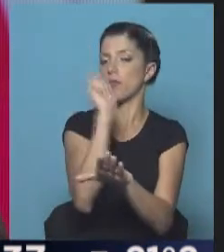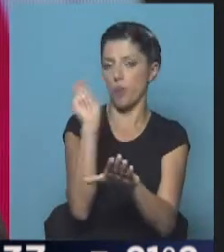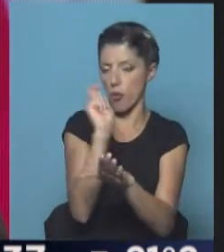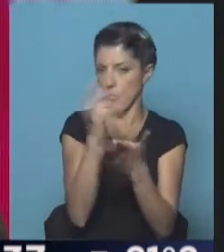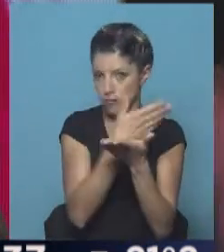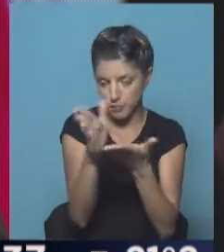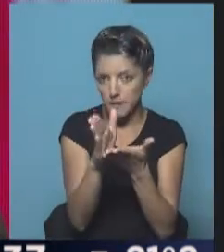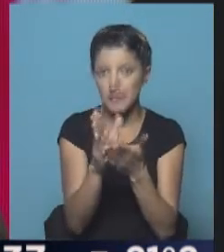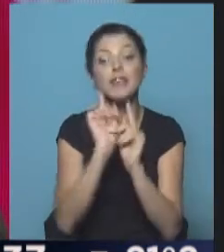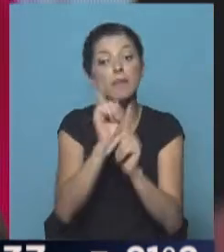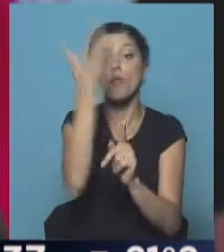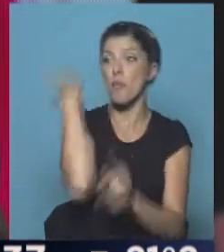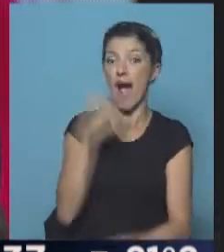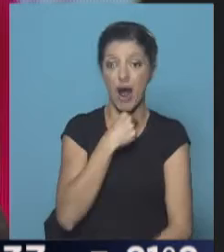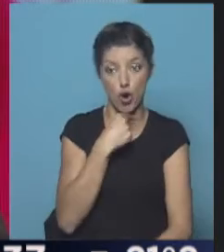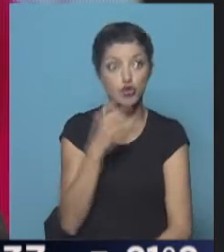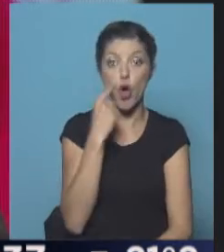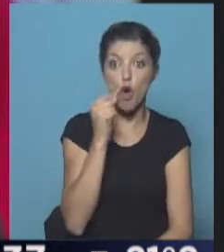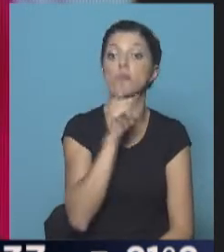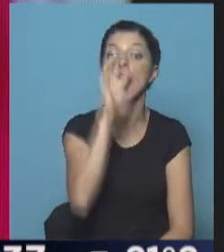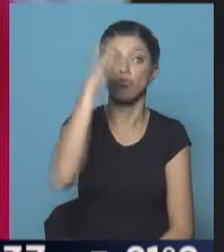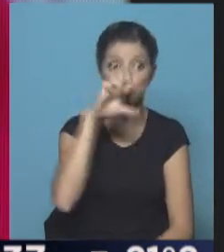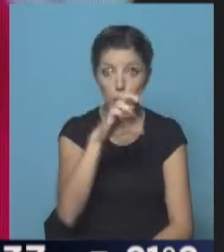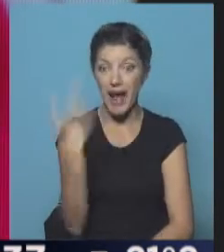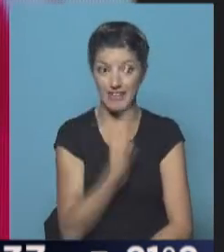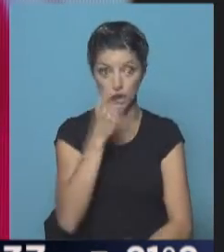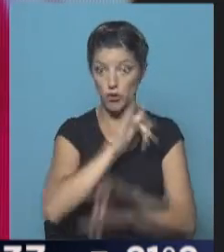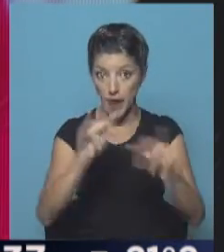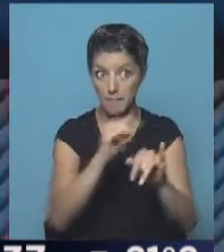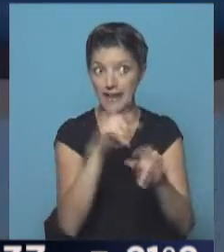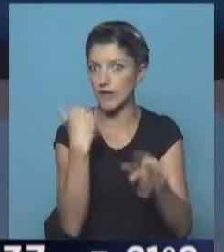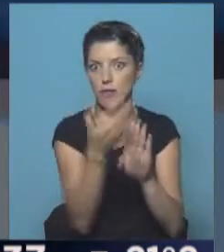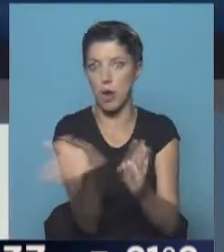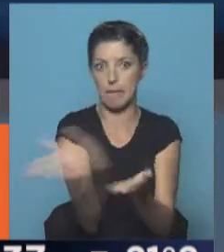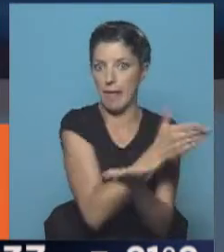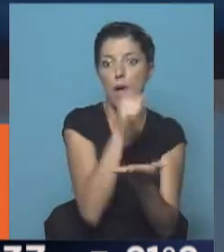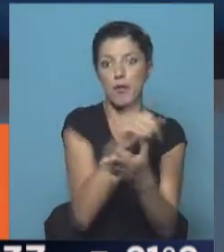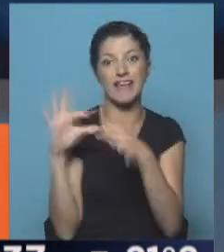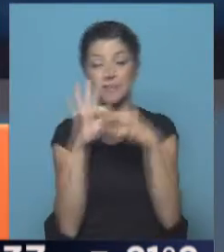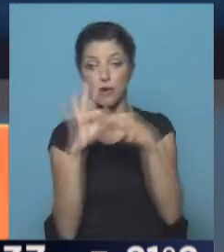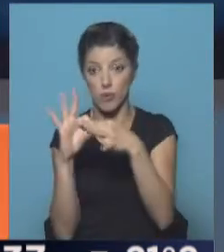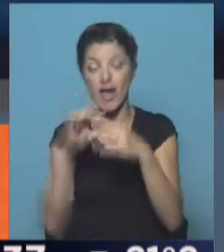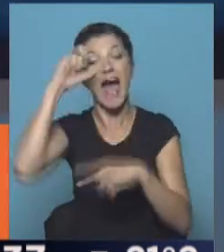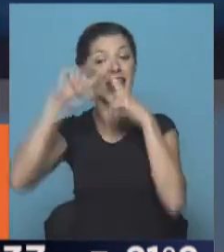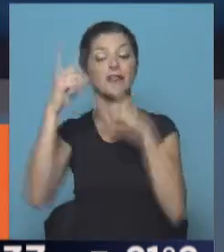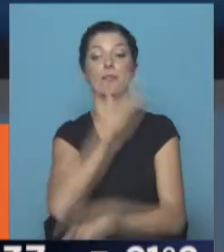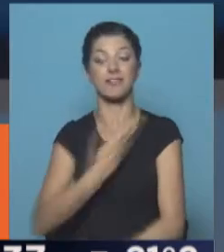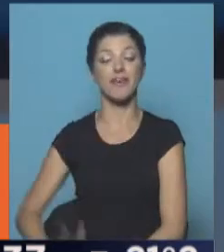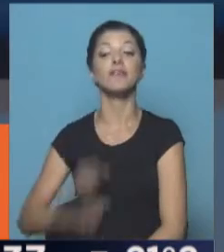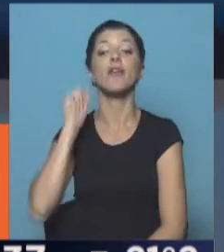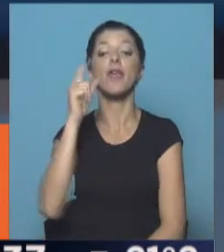agosto, el mismo Donald Trump tuvo que sacar a su director de campaña porque estaba involucrado con el expresidente de Ucrania. Lo